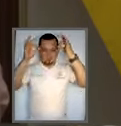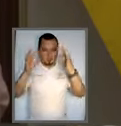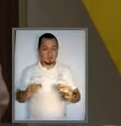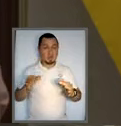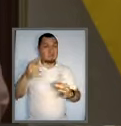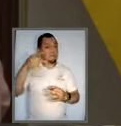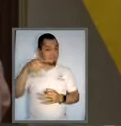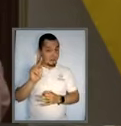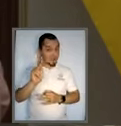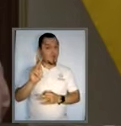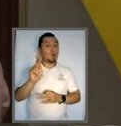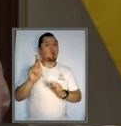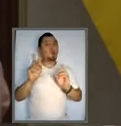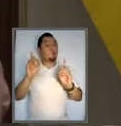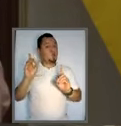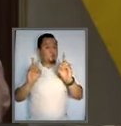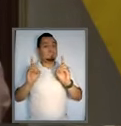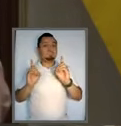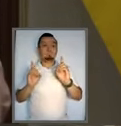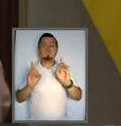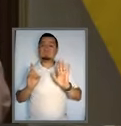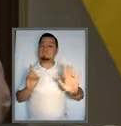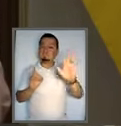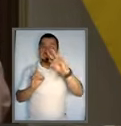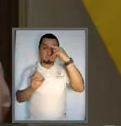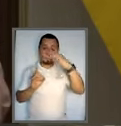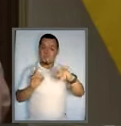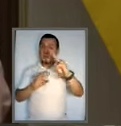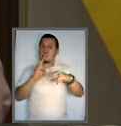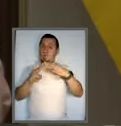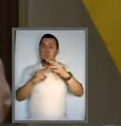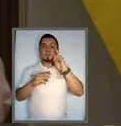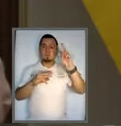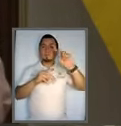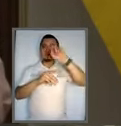también entendiendo que pues todo en este momento en México y en el mundo está